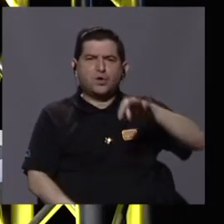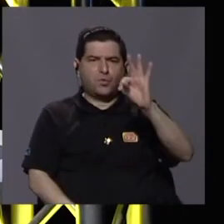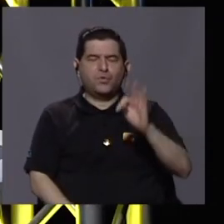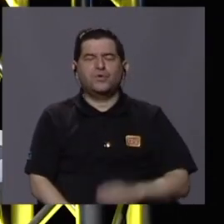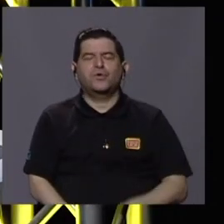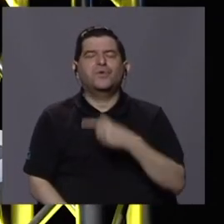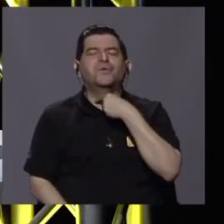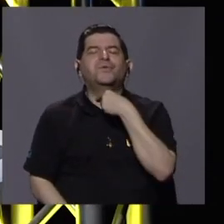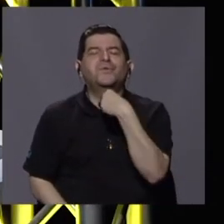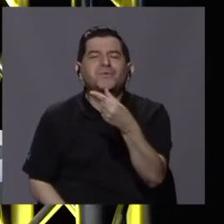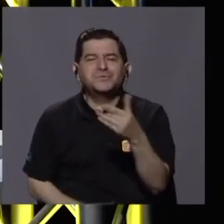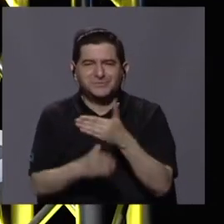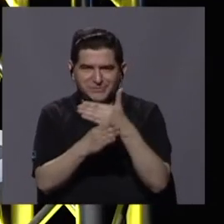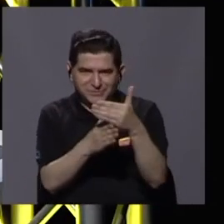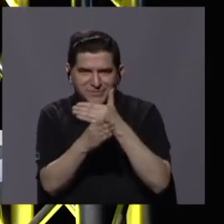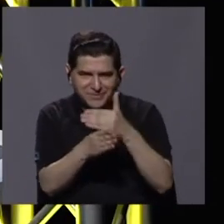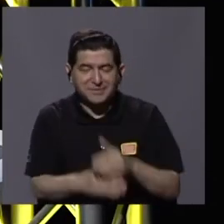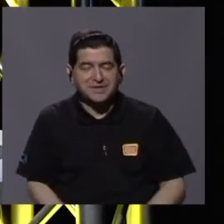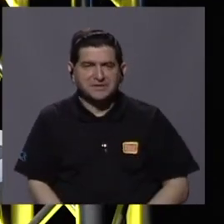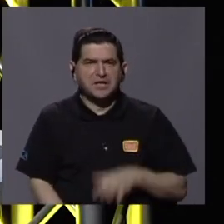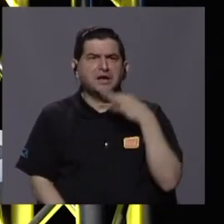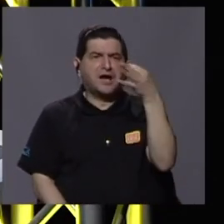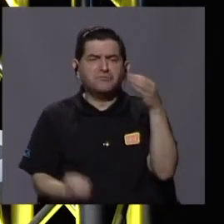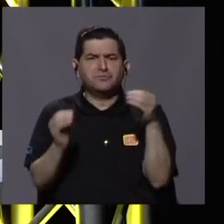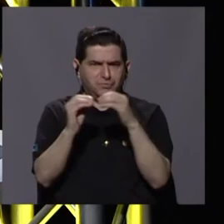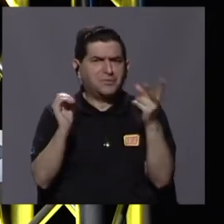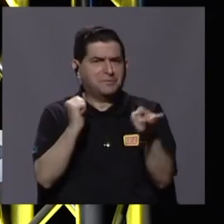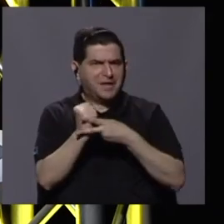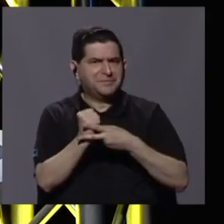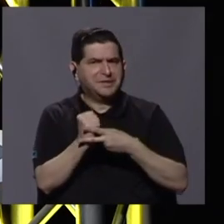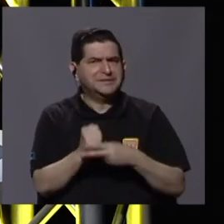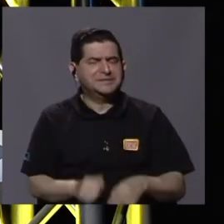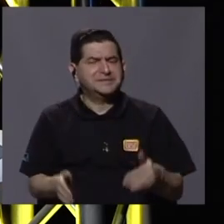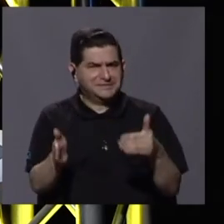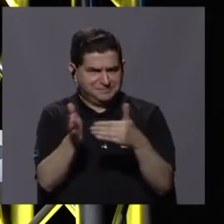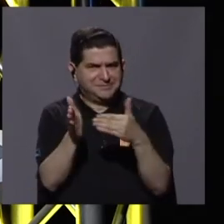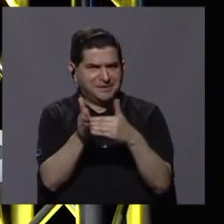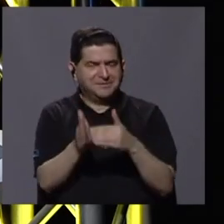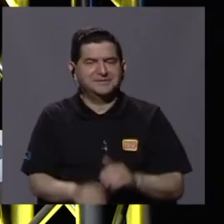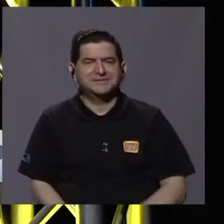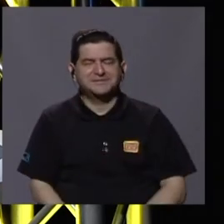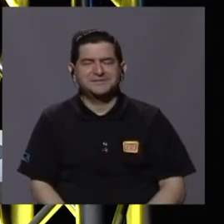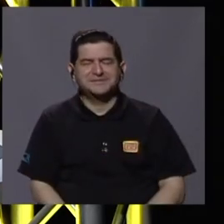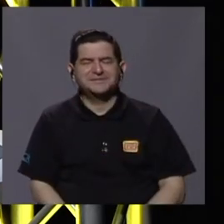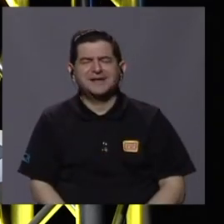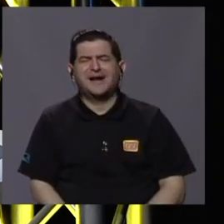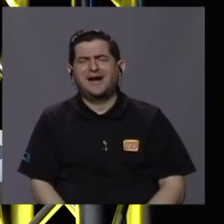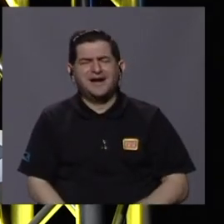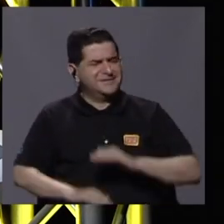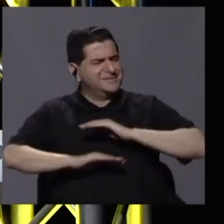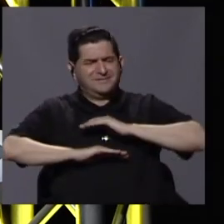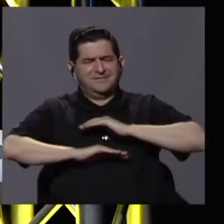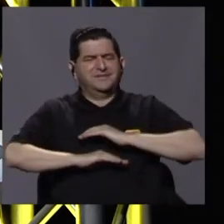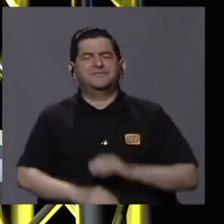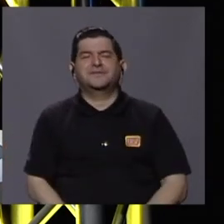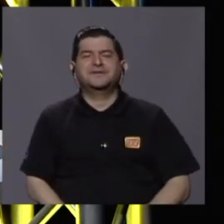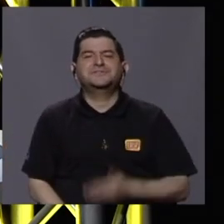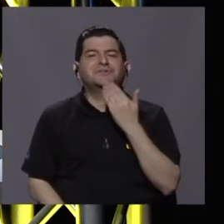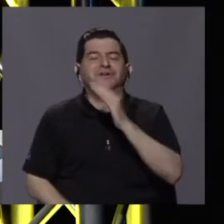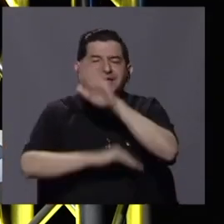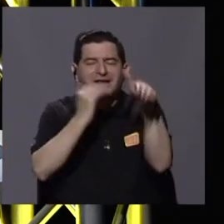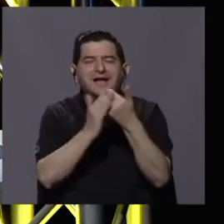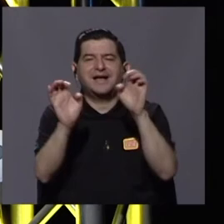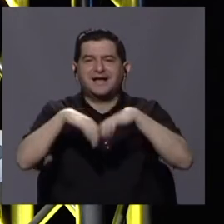julio de compartir con ustedes que el ratito vendrán muchas más jornadas inmenso placer y muy muy agradecido a ti ya todo el equipo